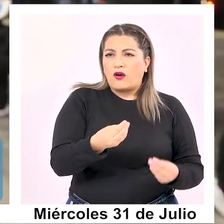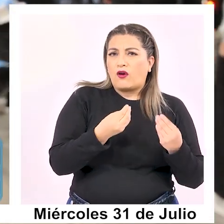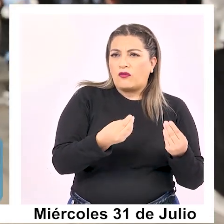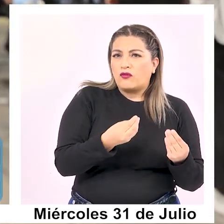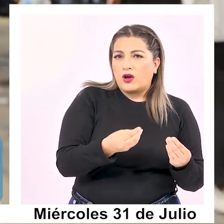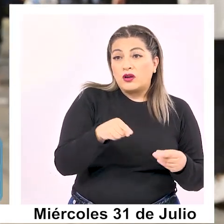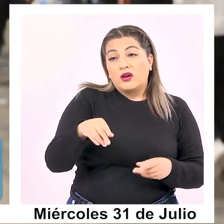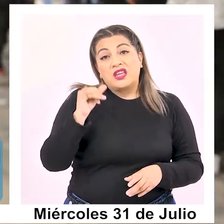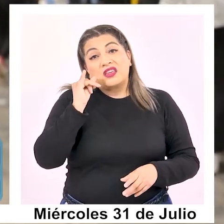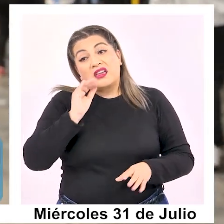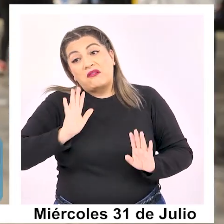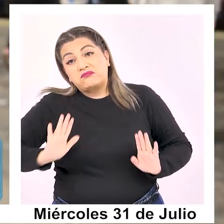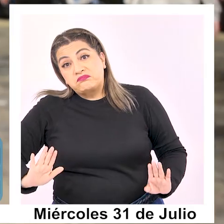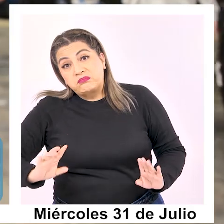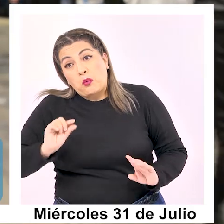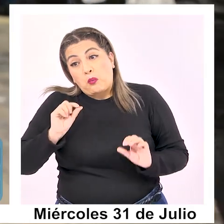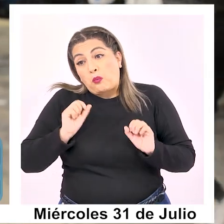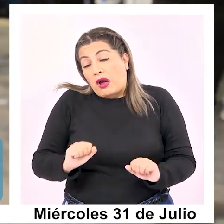hizo lo que pudo nomás